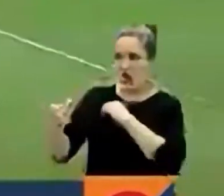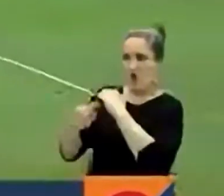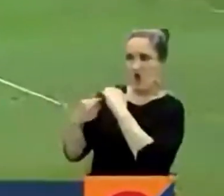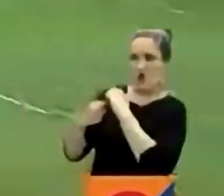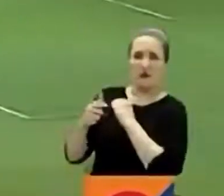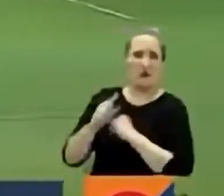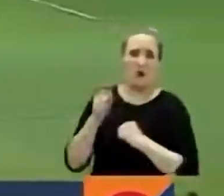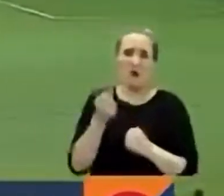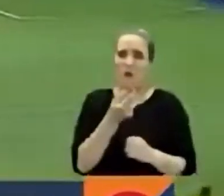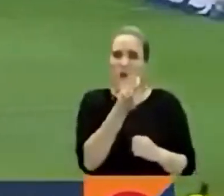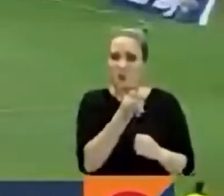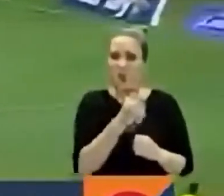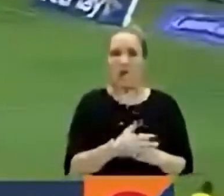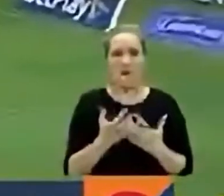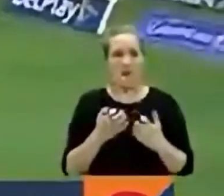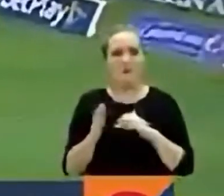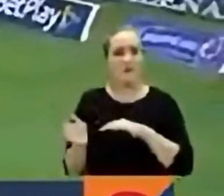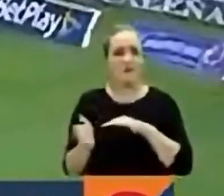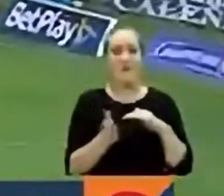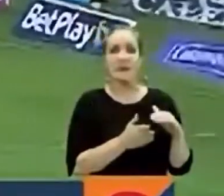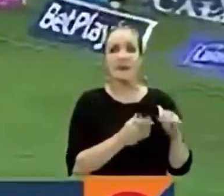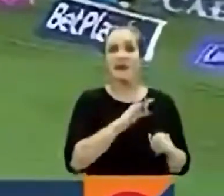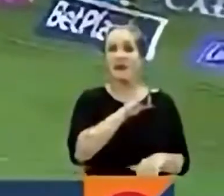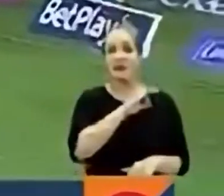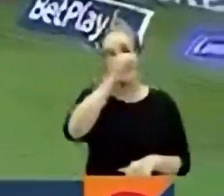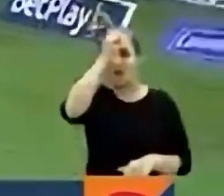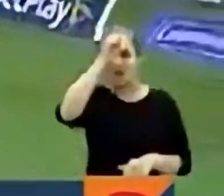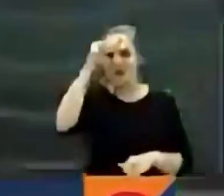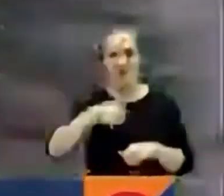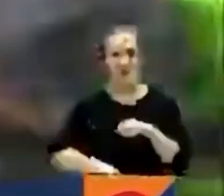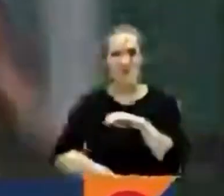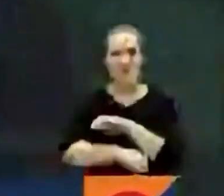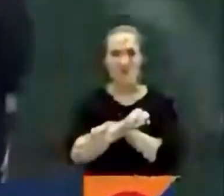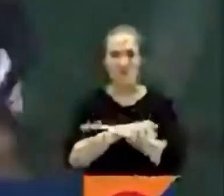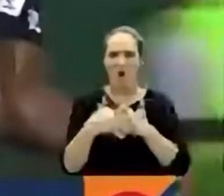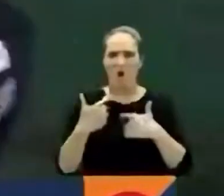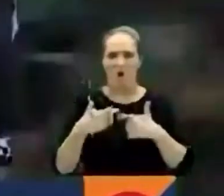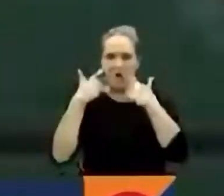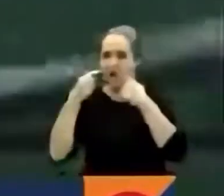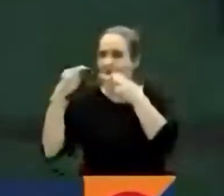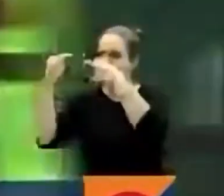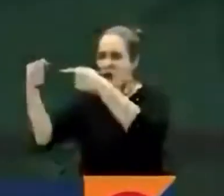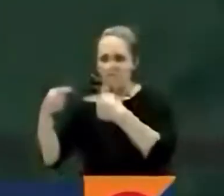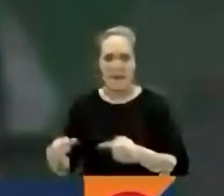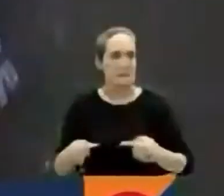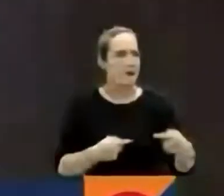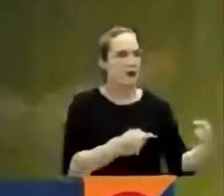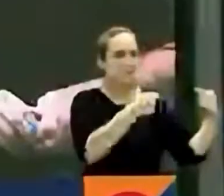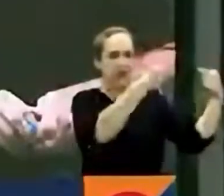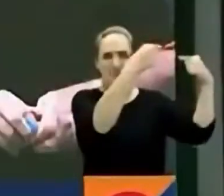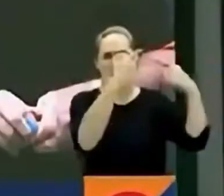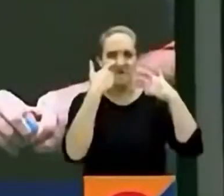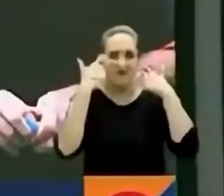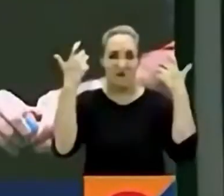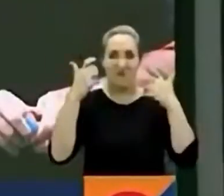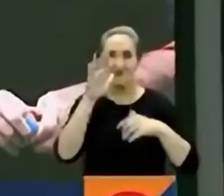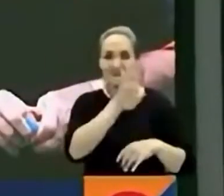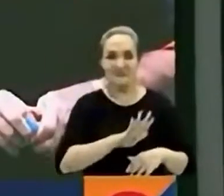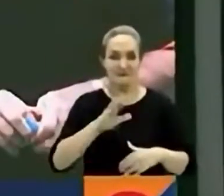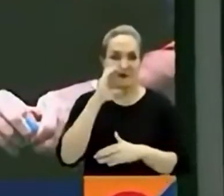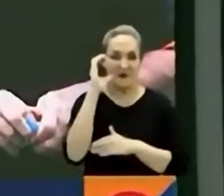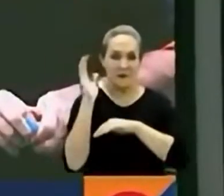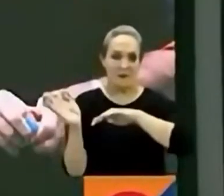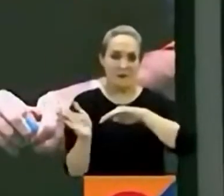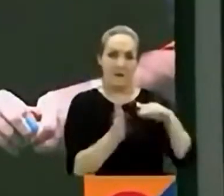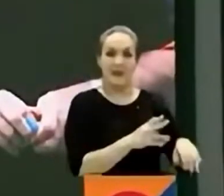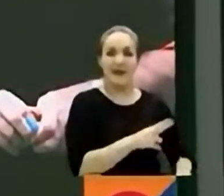han hecho. Sábado, domingo y lunes de fútbol colombiano. Se viene la jornada de clásicos en los grandes estadios del país. Atlético